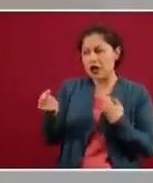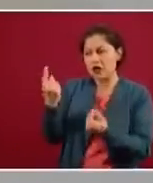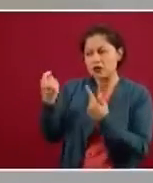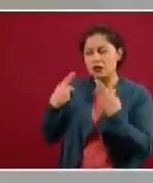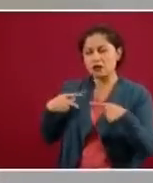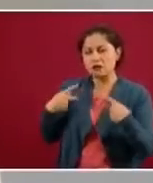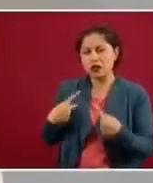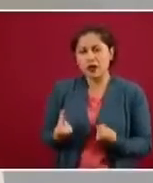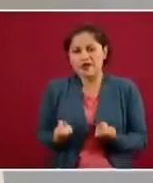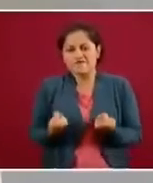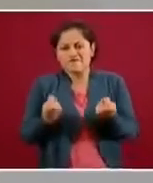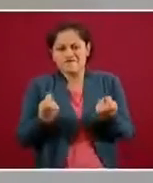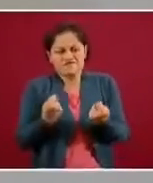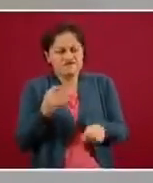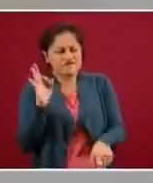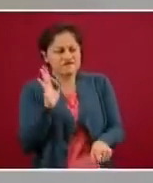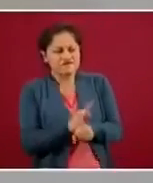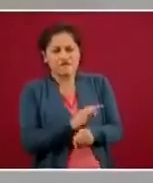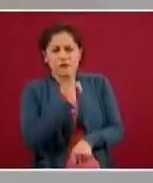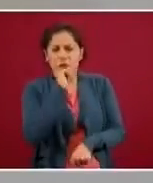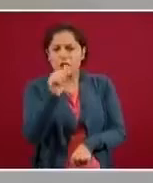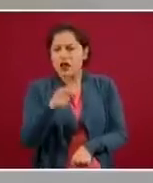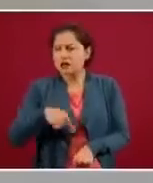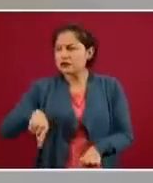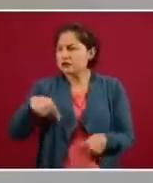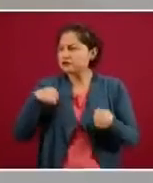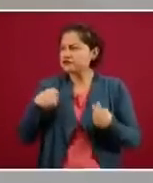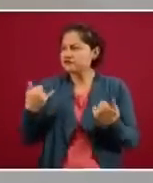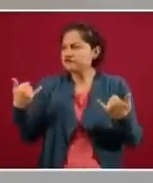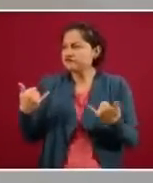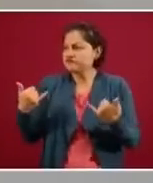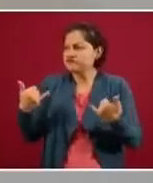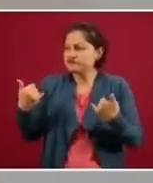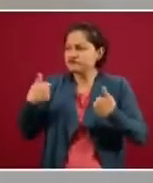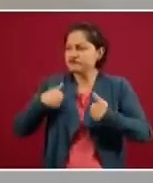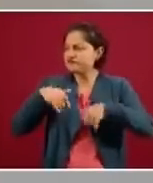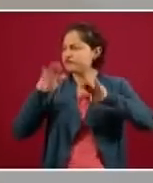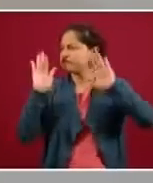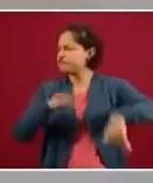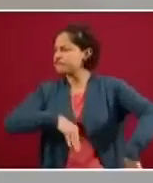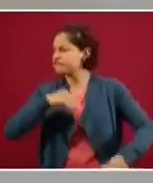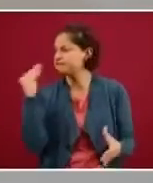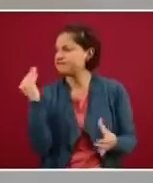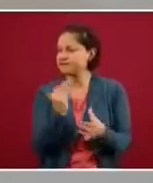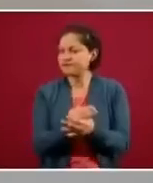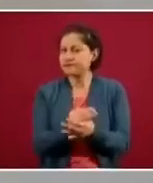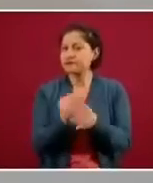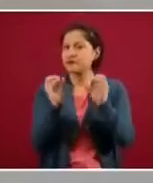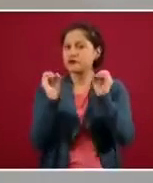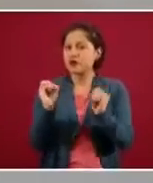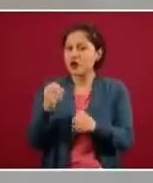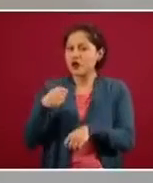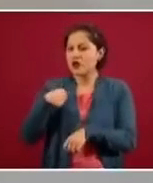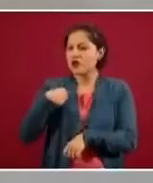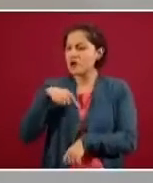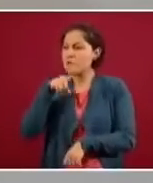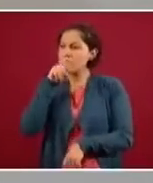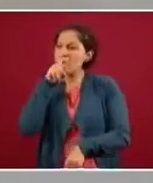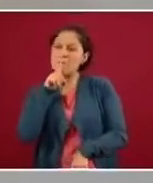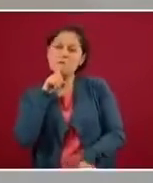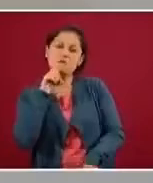de difamación, de desoír las evidencias